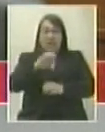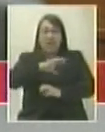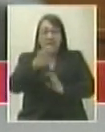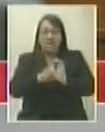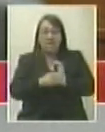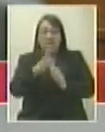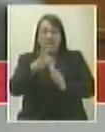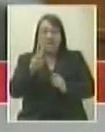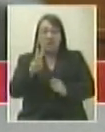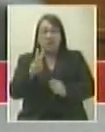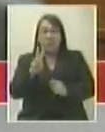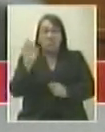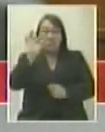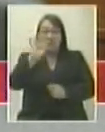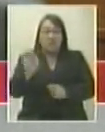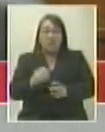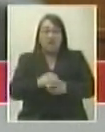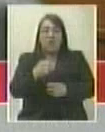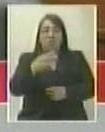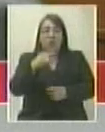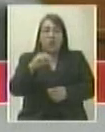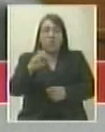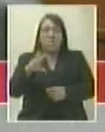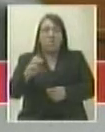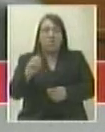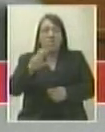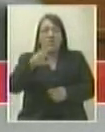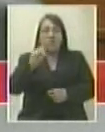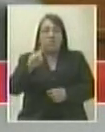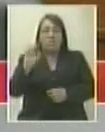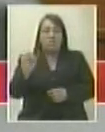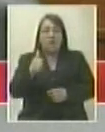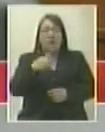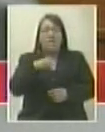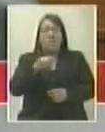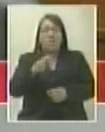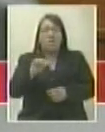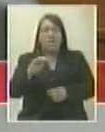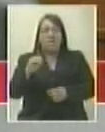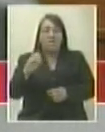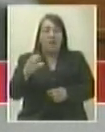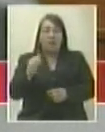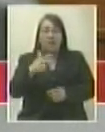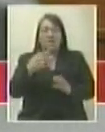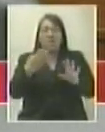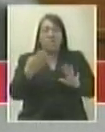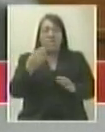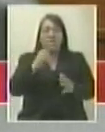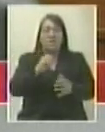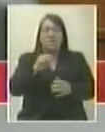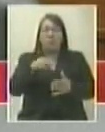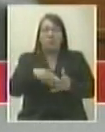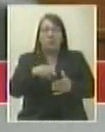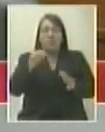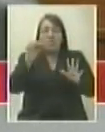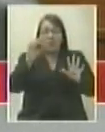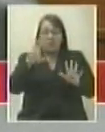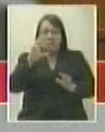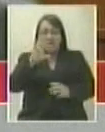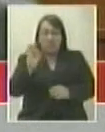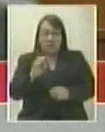Cajamarca 32%, en Huánuco 31%, Apurímac 30.9% y en Ayacucho.